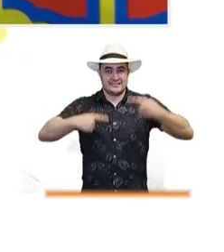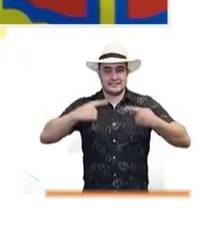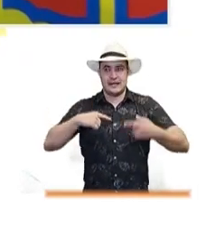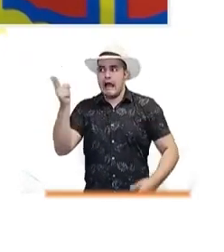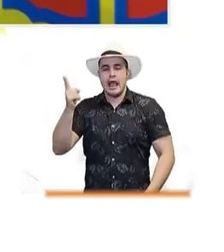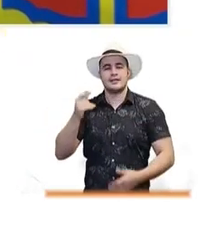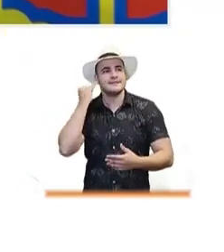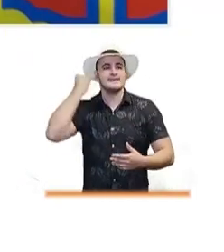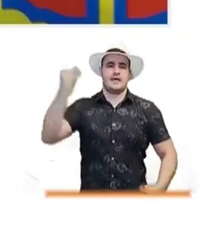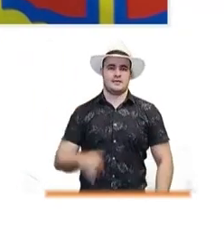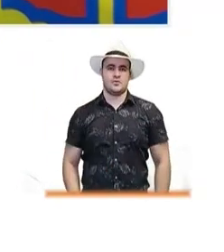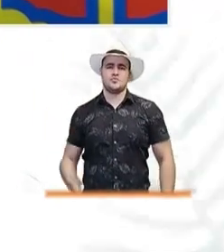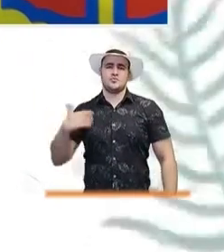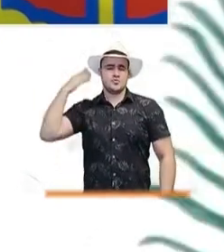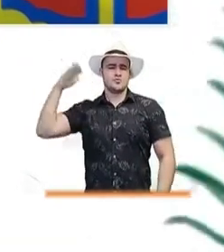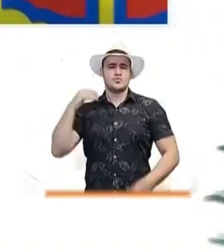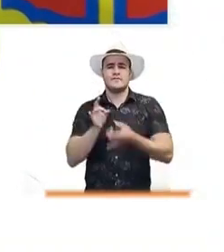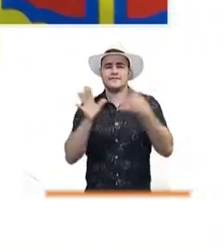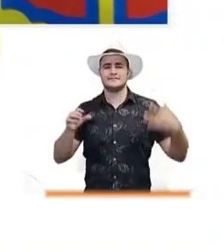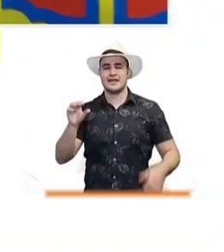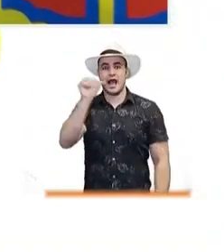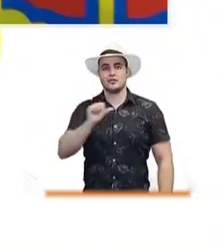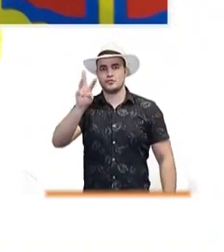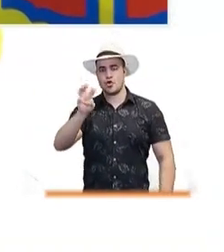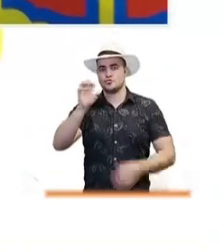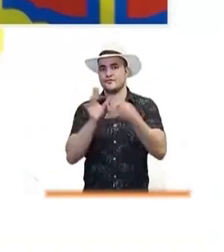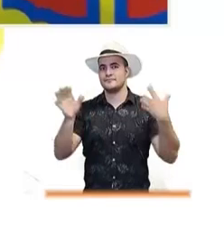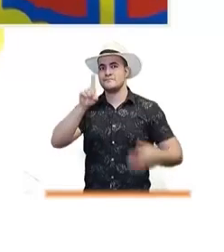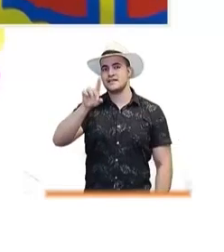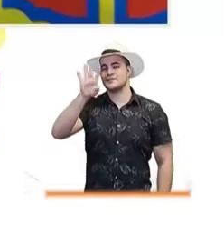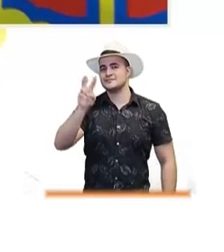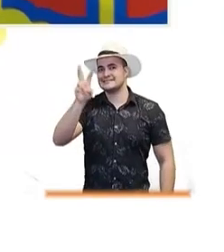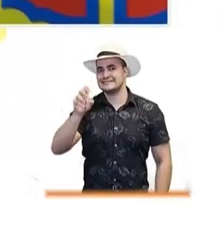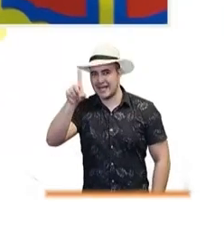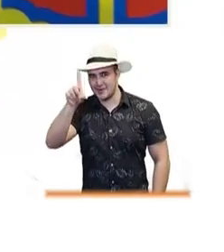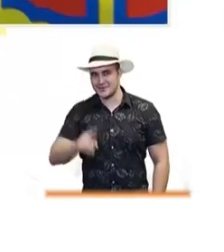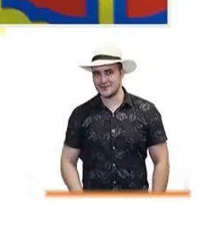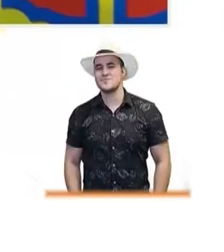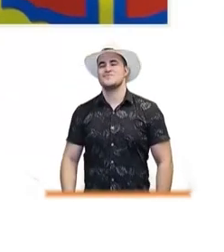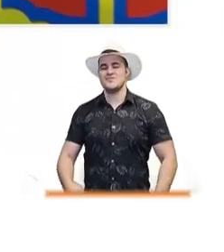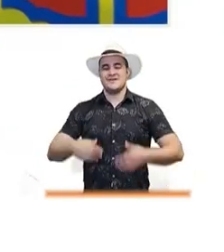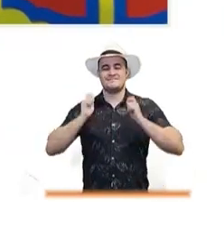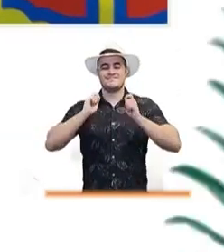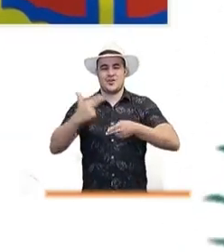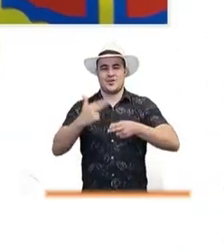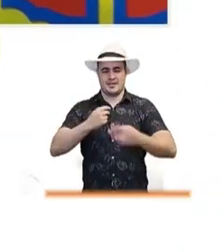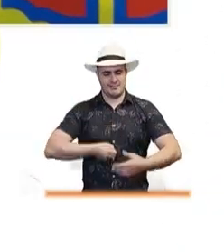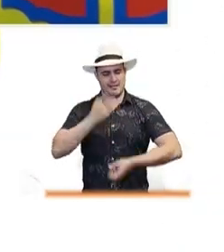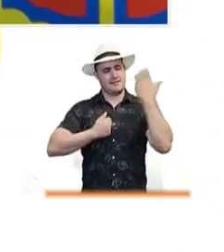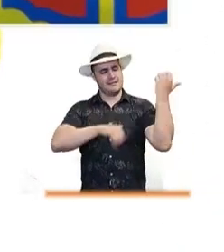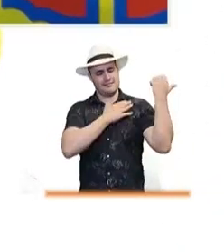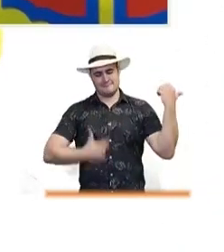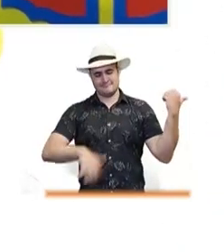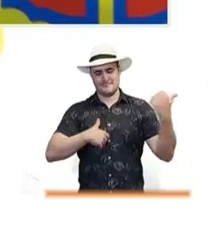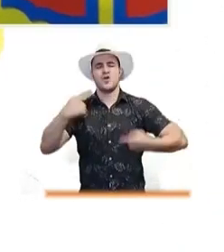Zoológico de Medellín el 8 de agosto de 1971, con el nombre de Concurso de Troveros, dentro